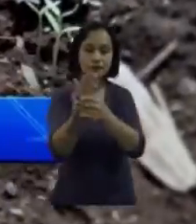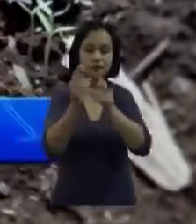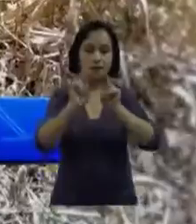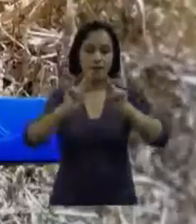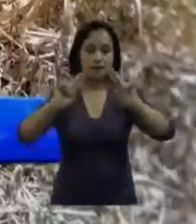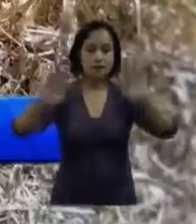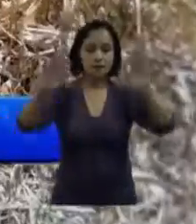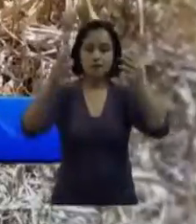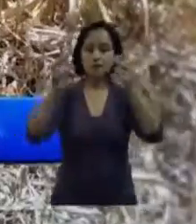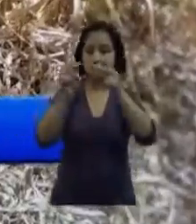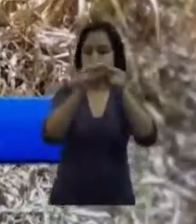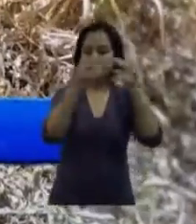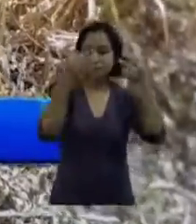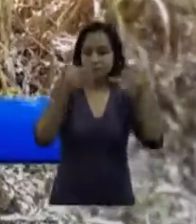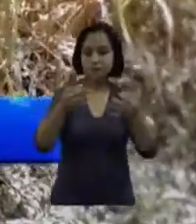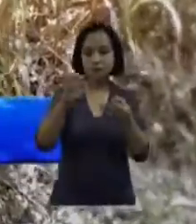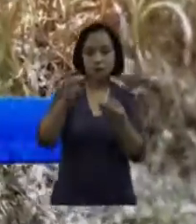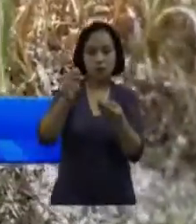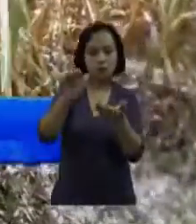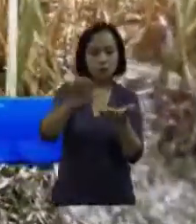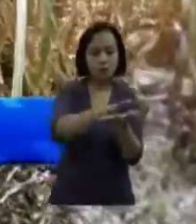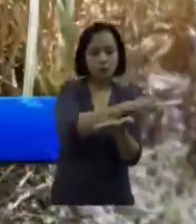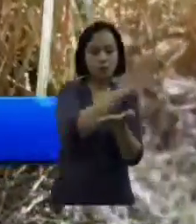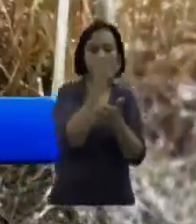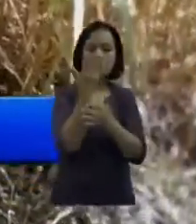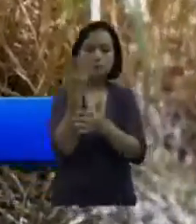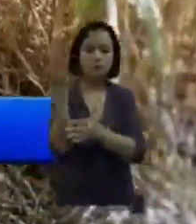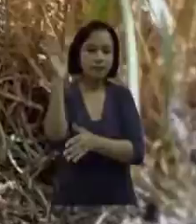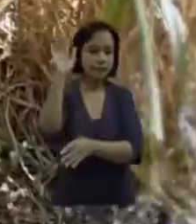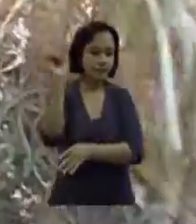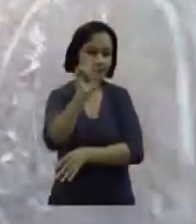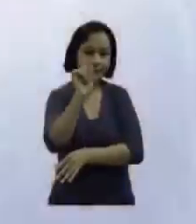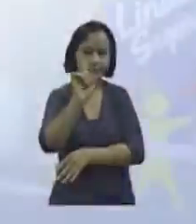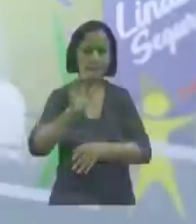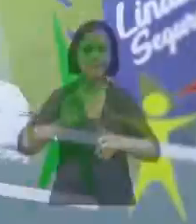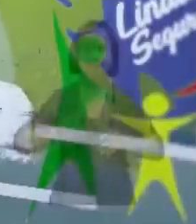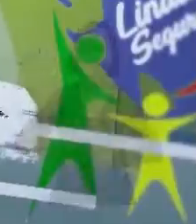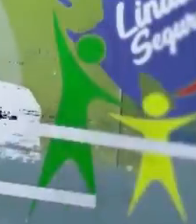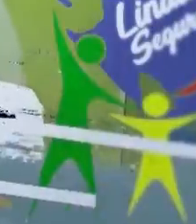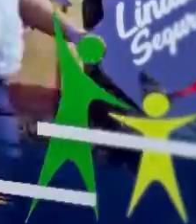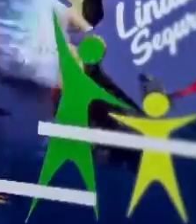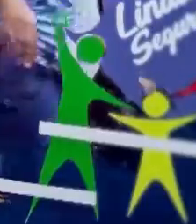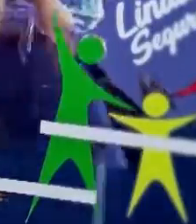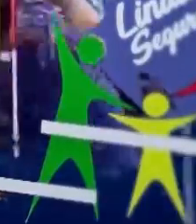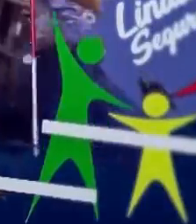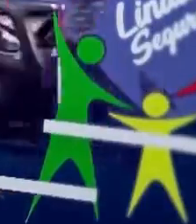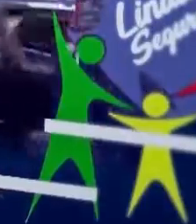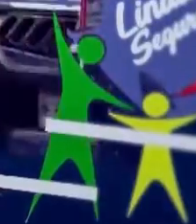armoniza con el medio ambiente, evitando menos erosión de suelos, pastos y bosques.